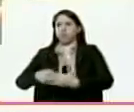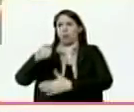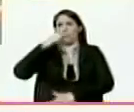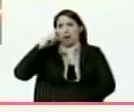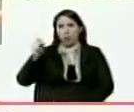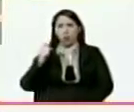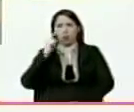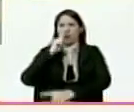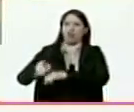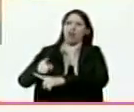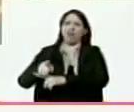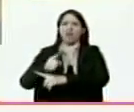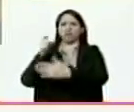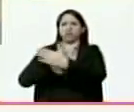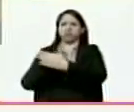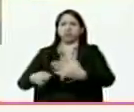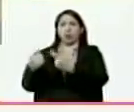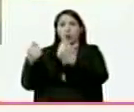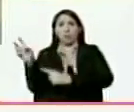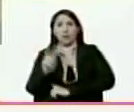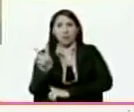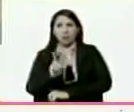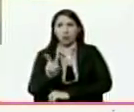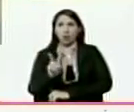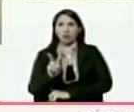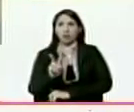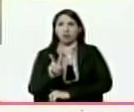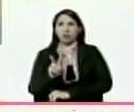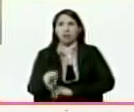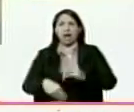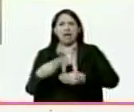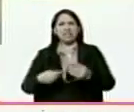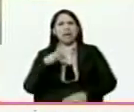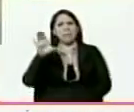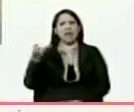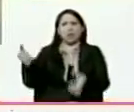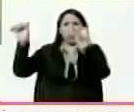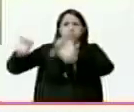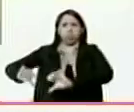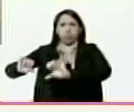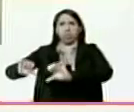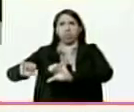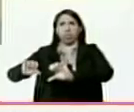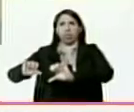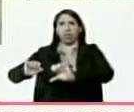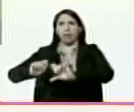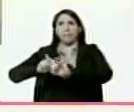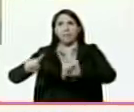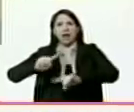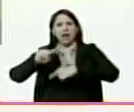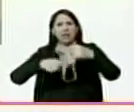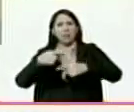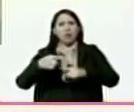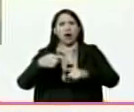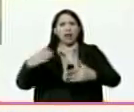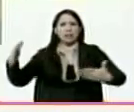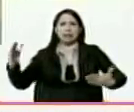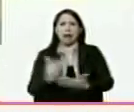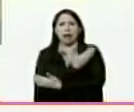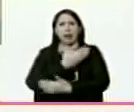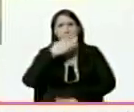sancionar a la economía venezolana, hay que hacer que ese país colapse para que luego saquen a Maduro del